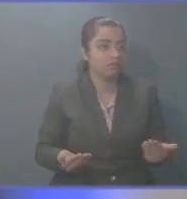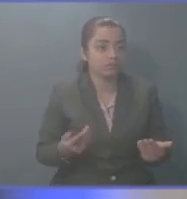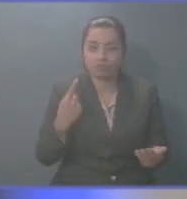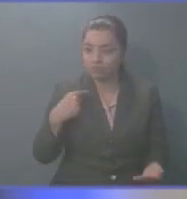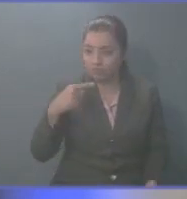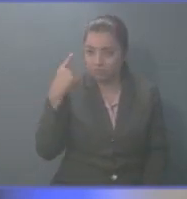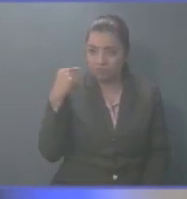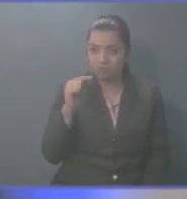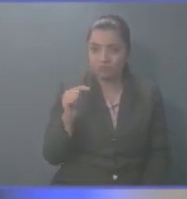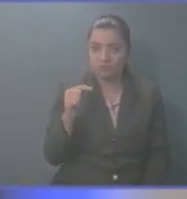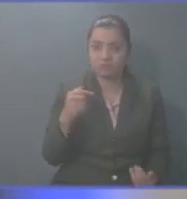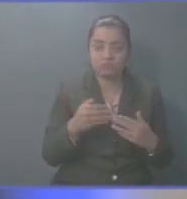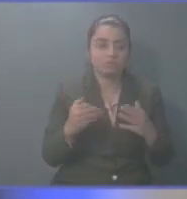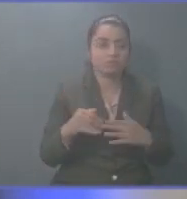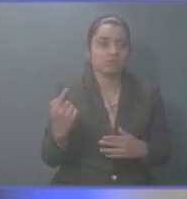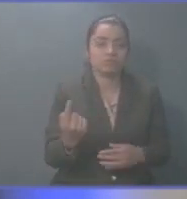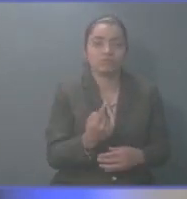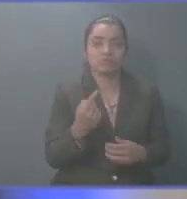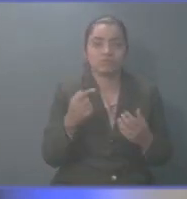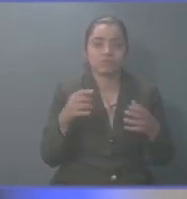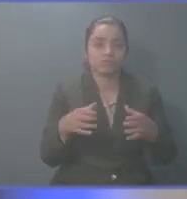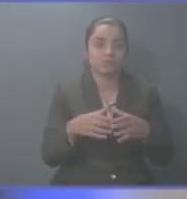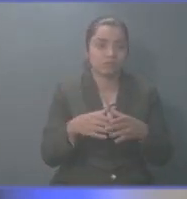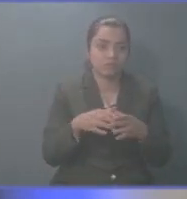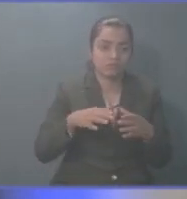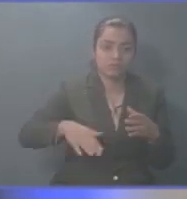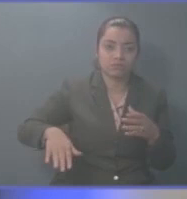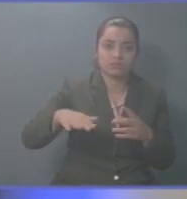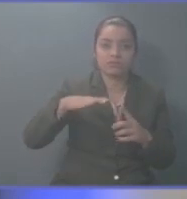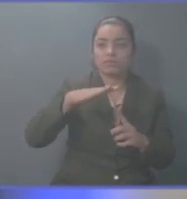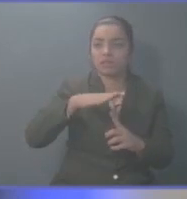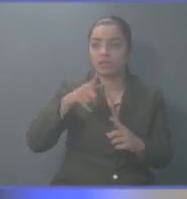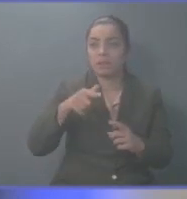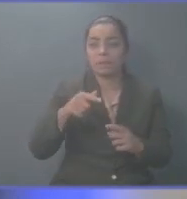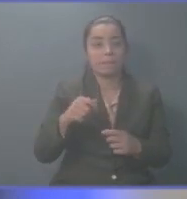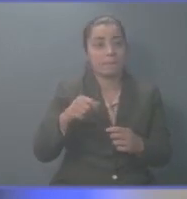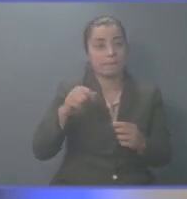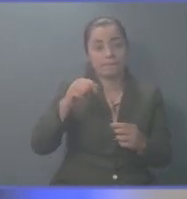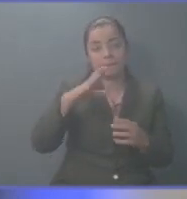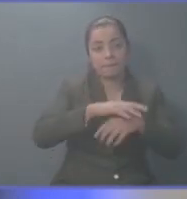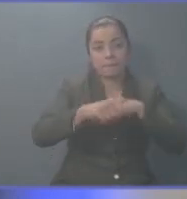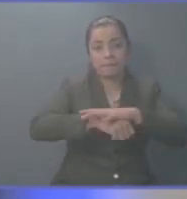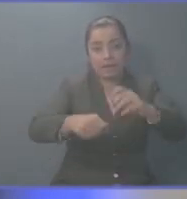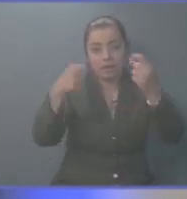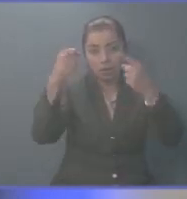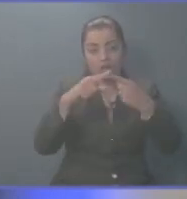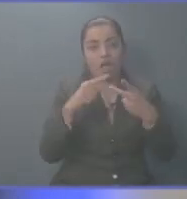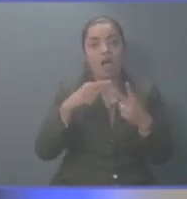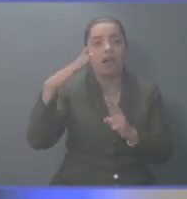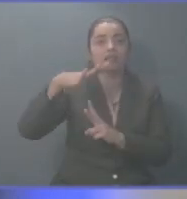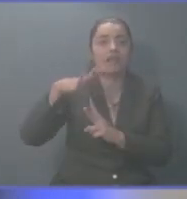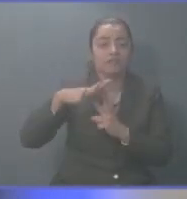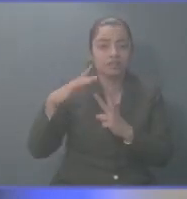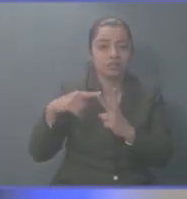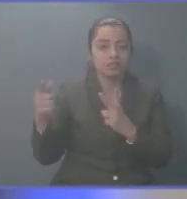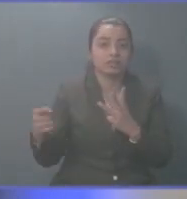se veían concentraciones de personas en el sector de Altavista, en el sector de Mariona, en el sector de Altos del Cerro, la calle que conecta